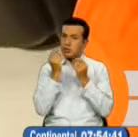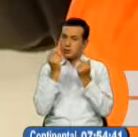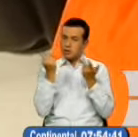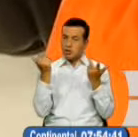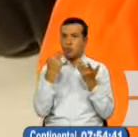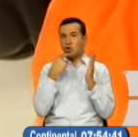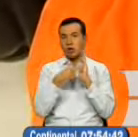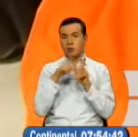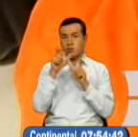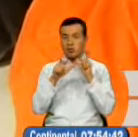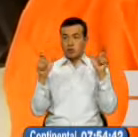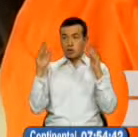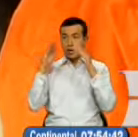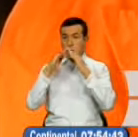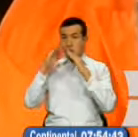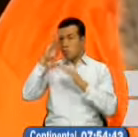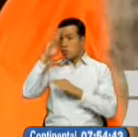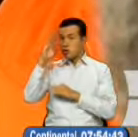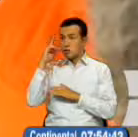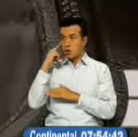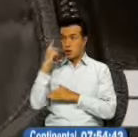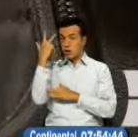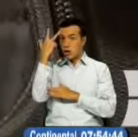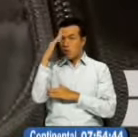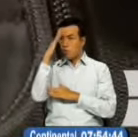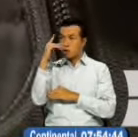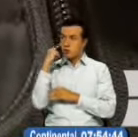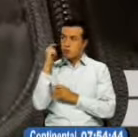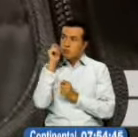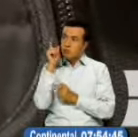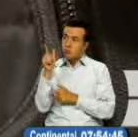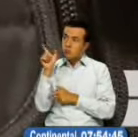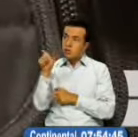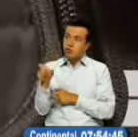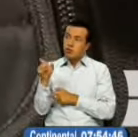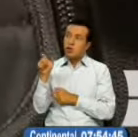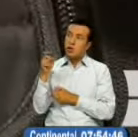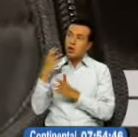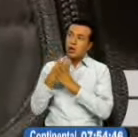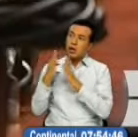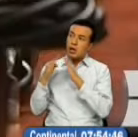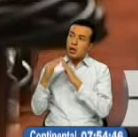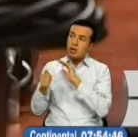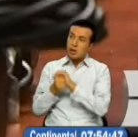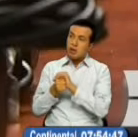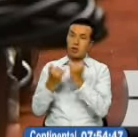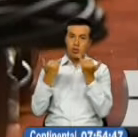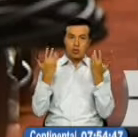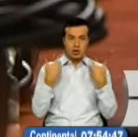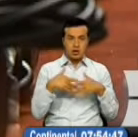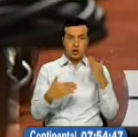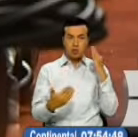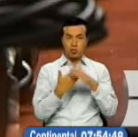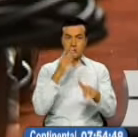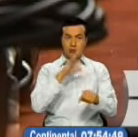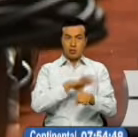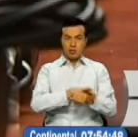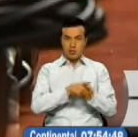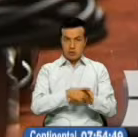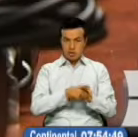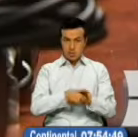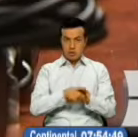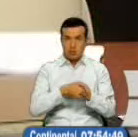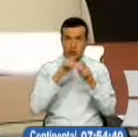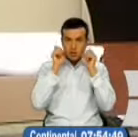en arresto domiciliario se destinaban 3 policías en custodia. Ahora, con el uso del dispositivo que tiene un sistema de rastreo satelital